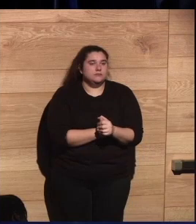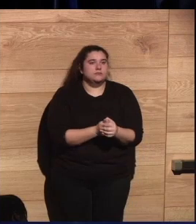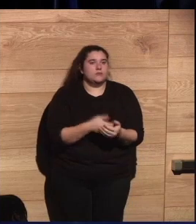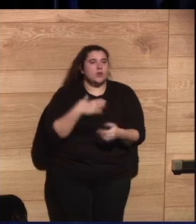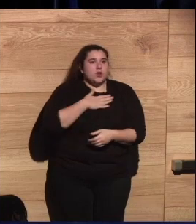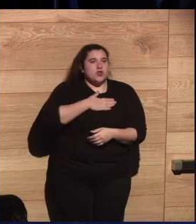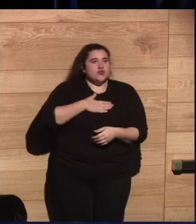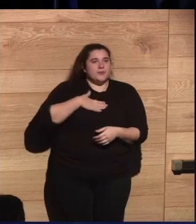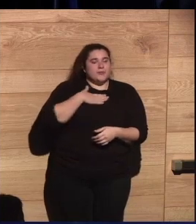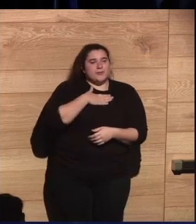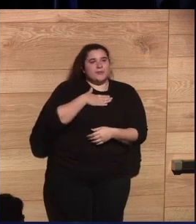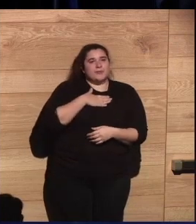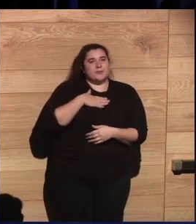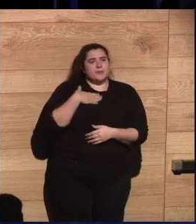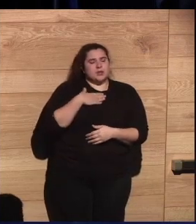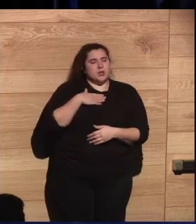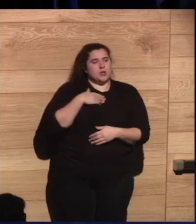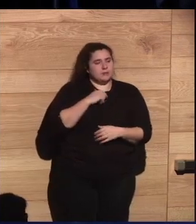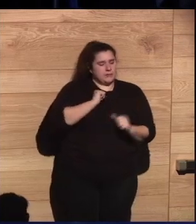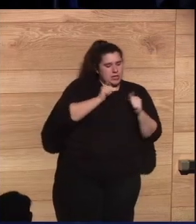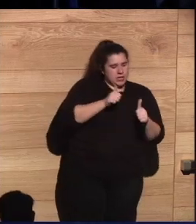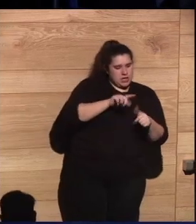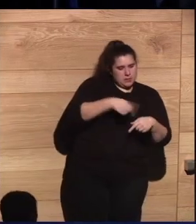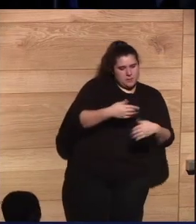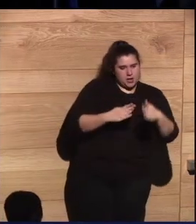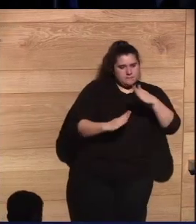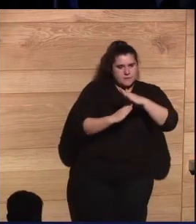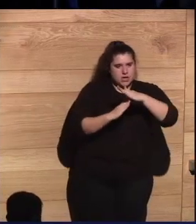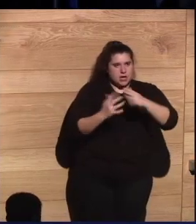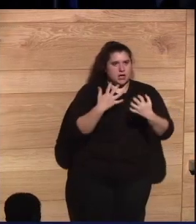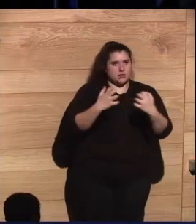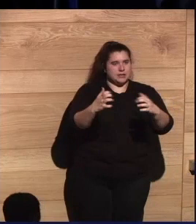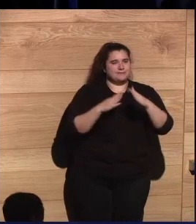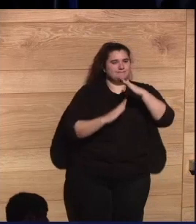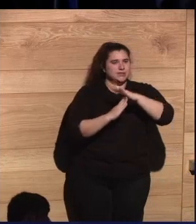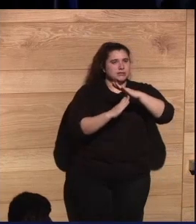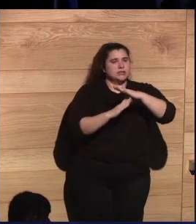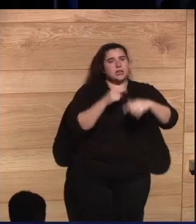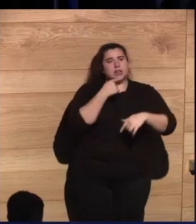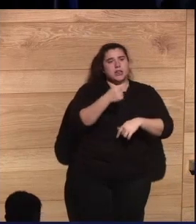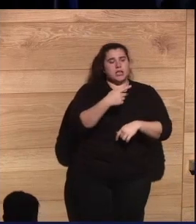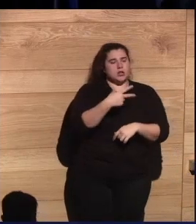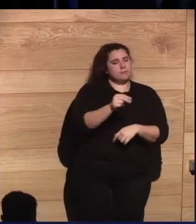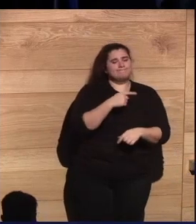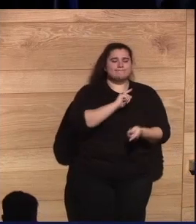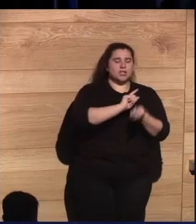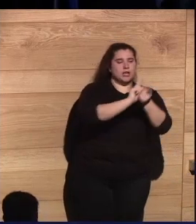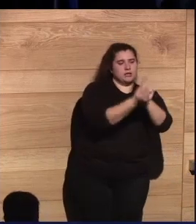no es cómodo después de empezar parar a la orquesta y decirle no, vamos a hacerlo